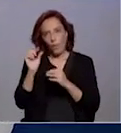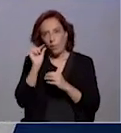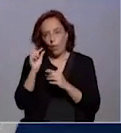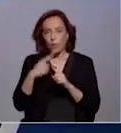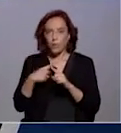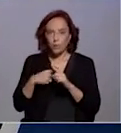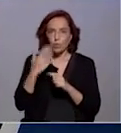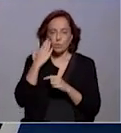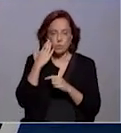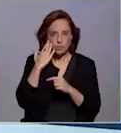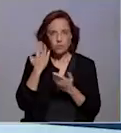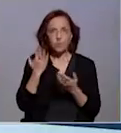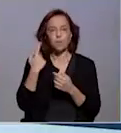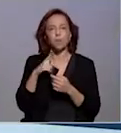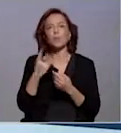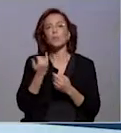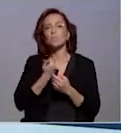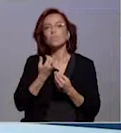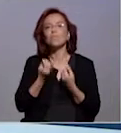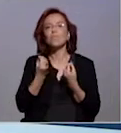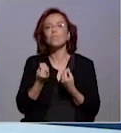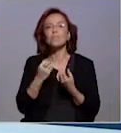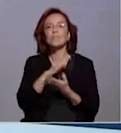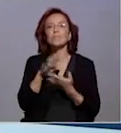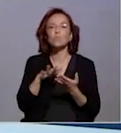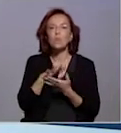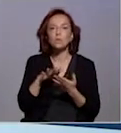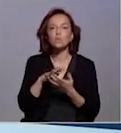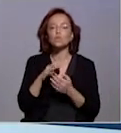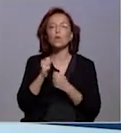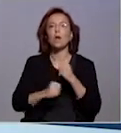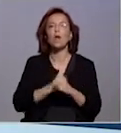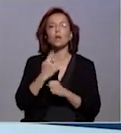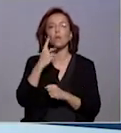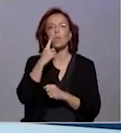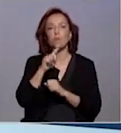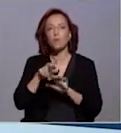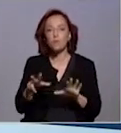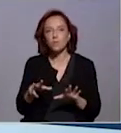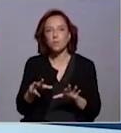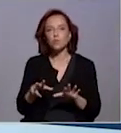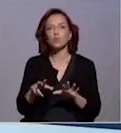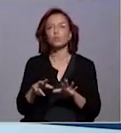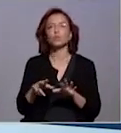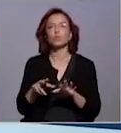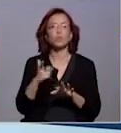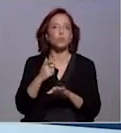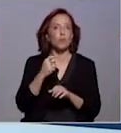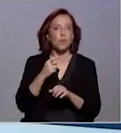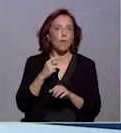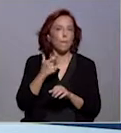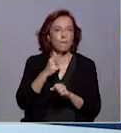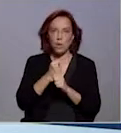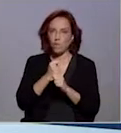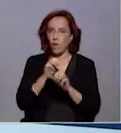pero como es la situación como quedó planteada en el 2018 que sabemos se mantiene el desempleo en torno de